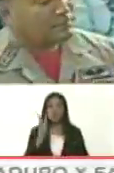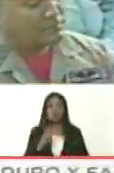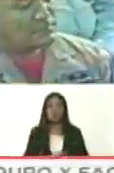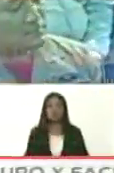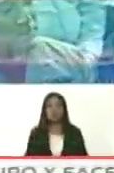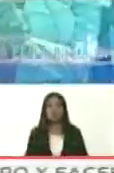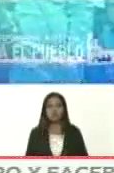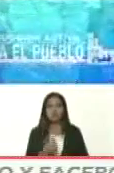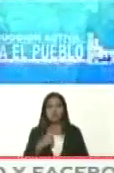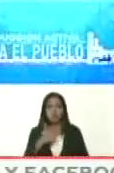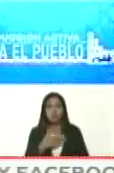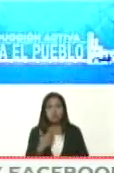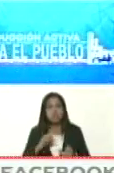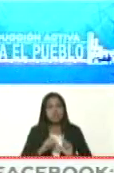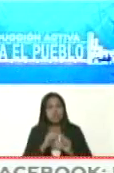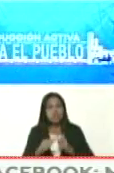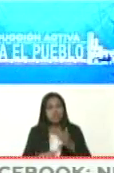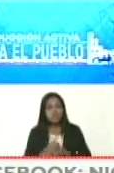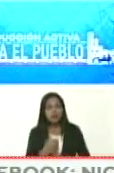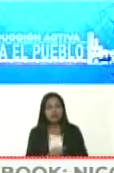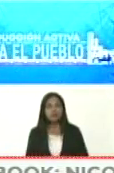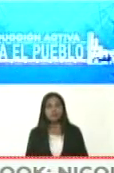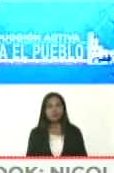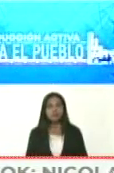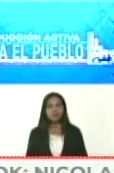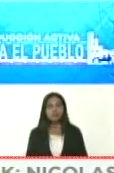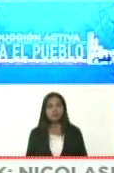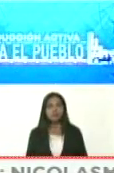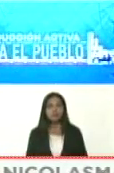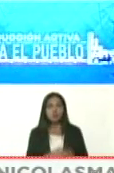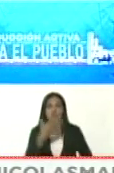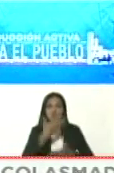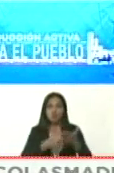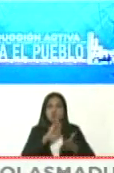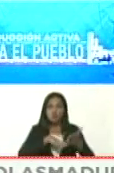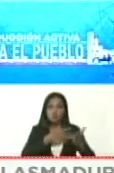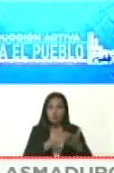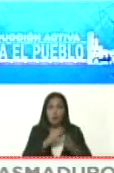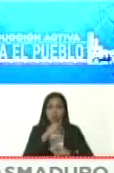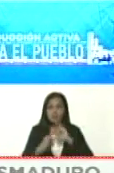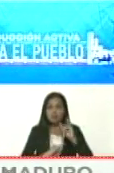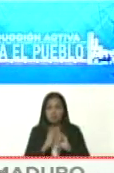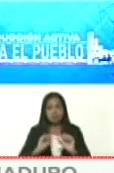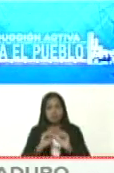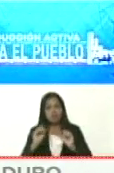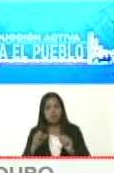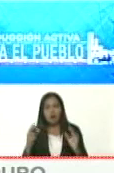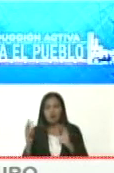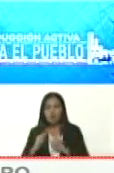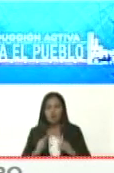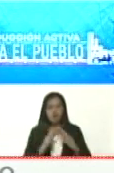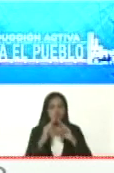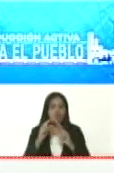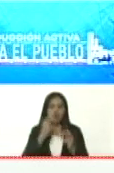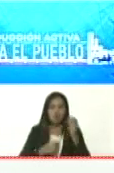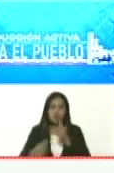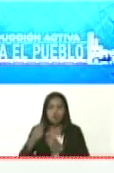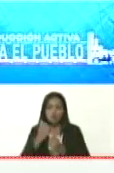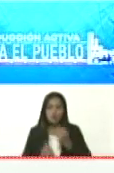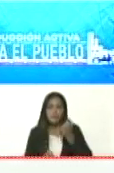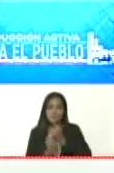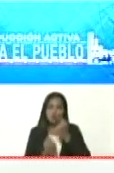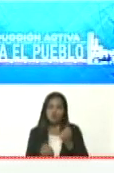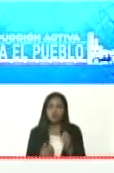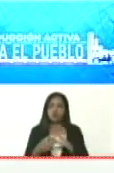Hay que seguir todos los días la agenda internacional de relacionamiento económico, de cooperación,